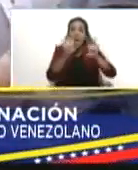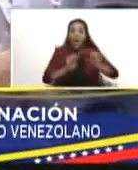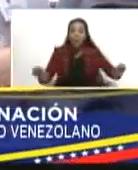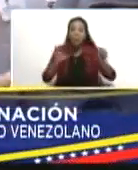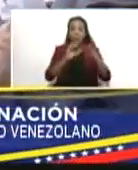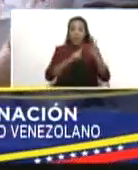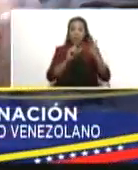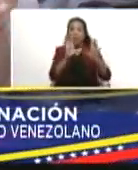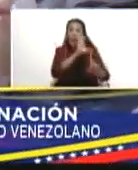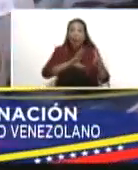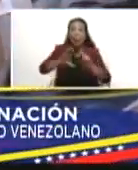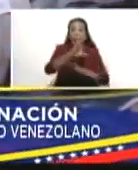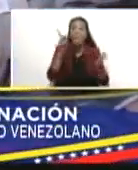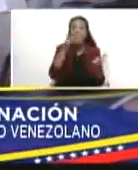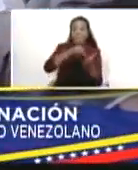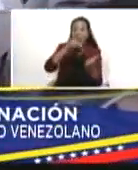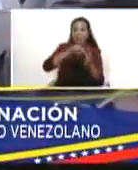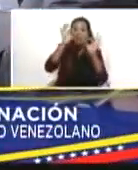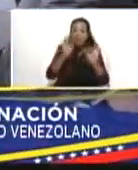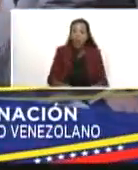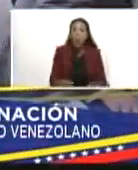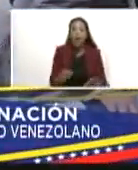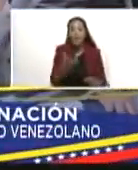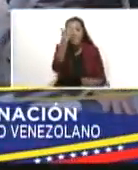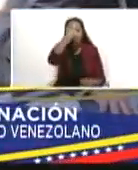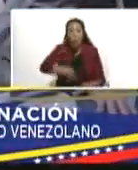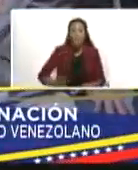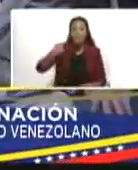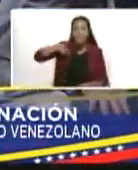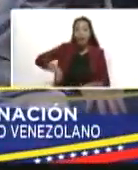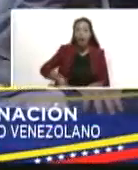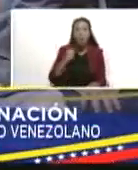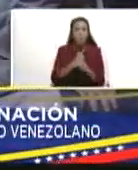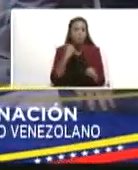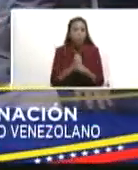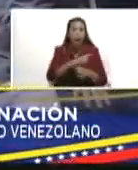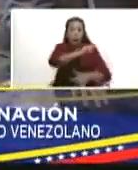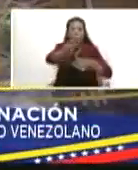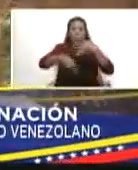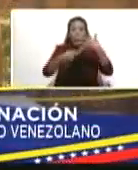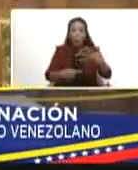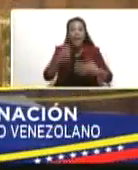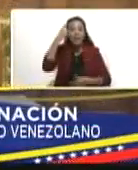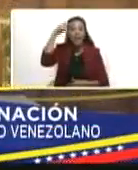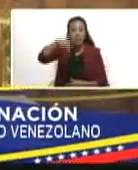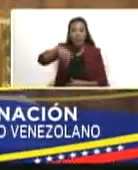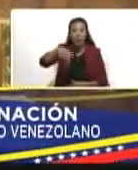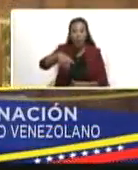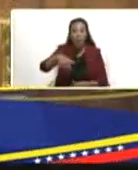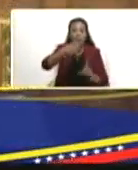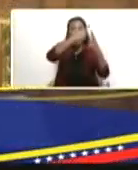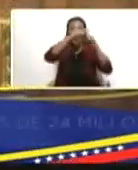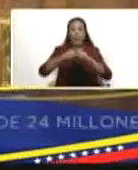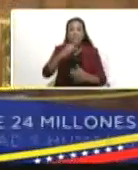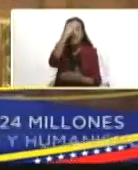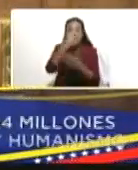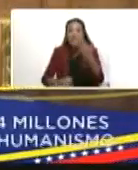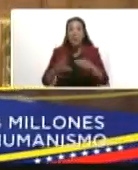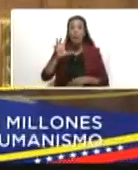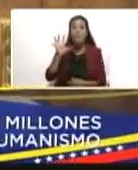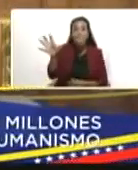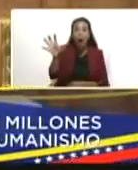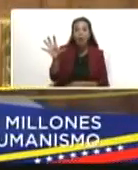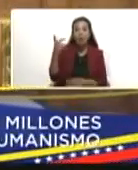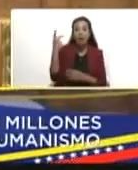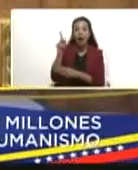cultura y la participación de la mujer en Venezuela a esta altura el día de hoy se han inscrito en la